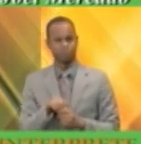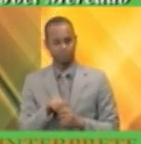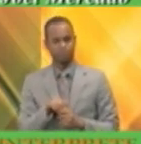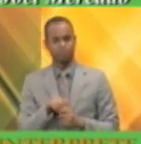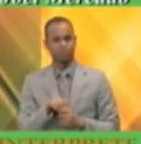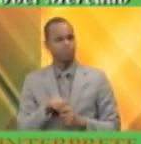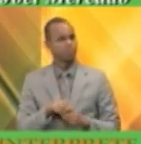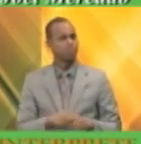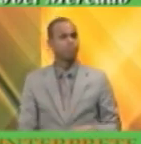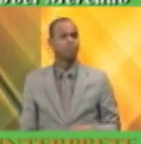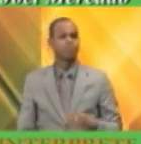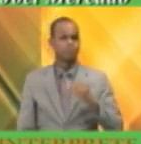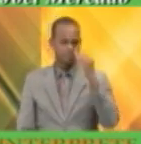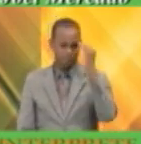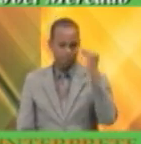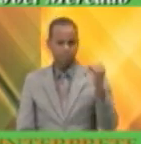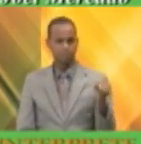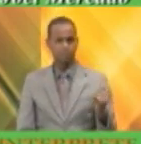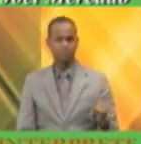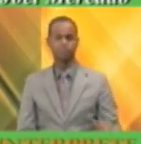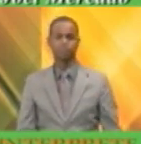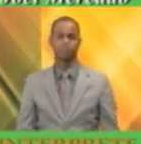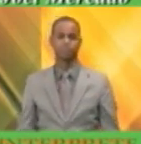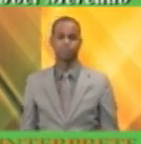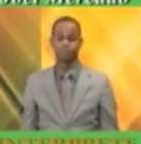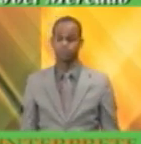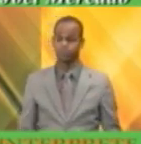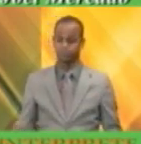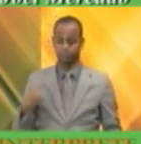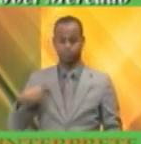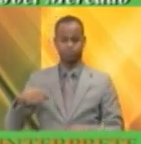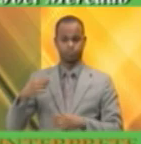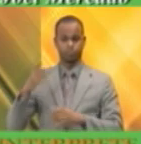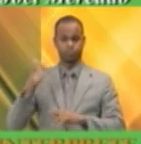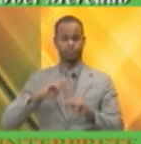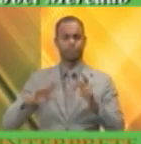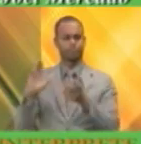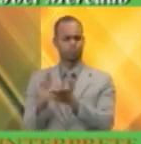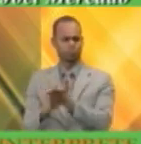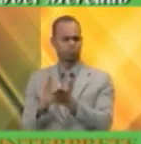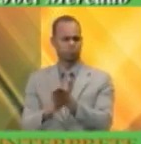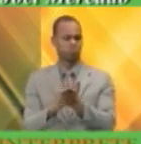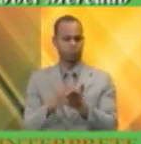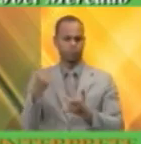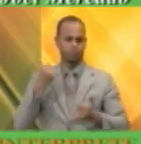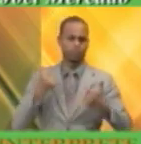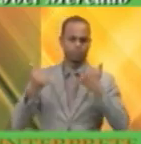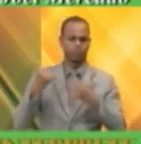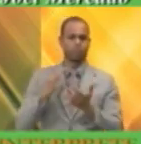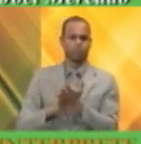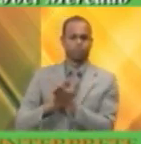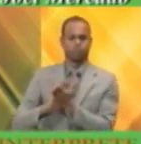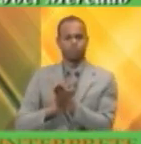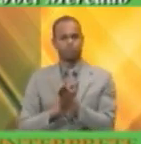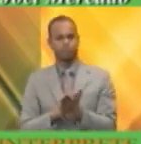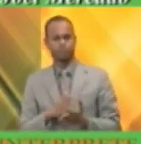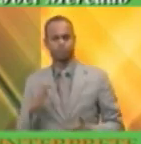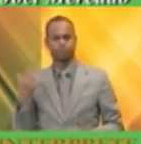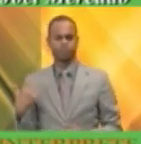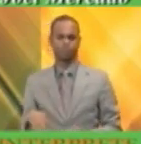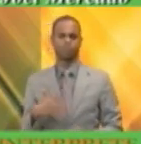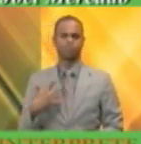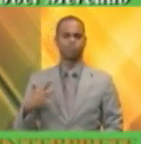Porque la llamada que recibimos de gente felicitándonos, eso nos da